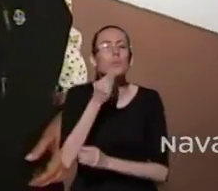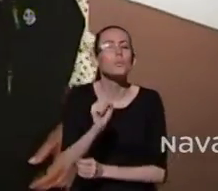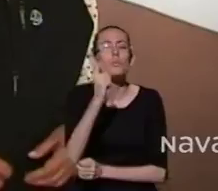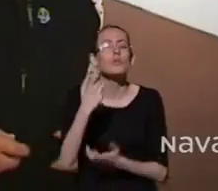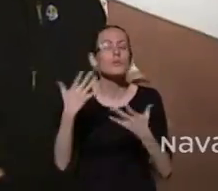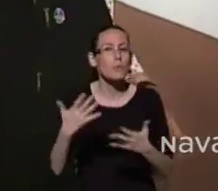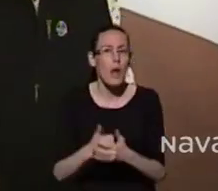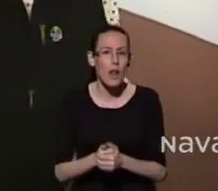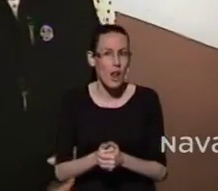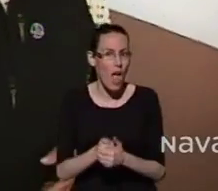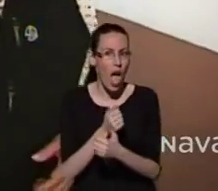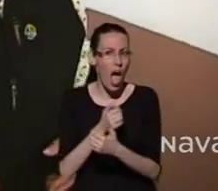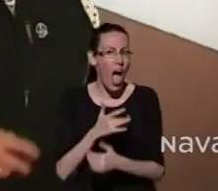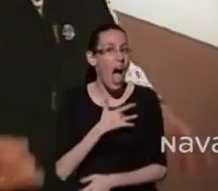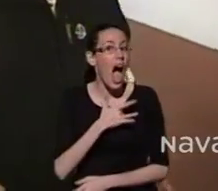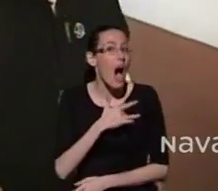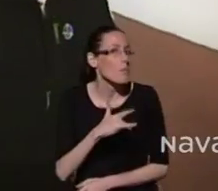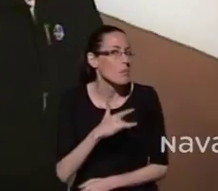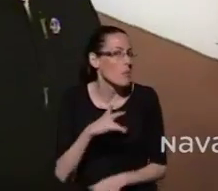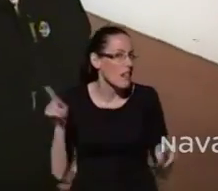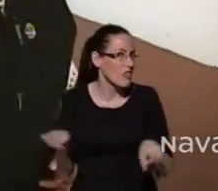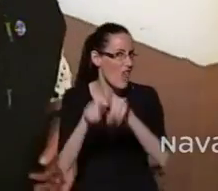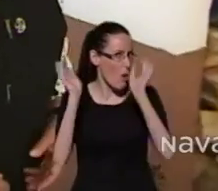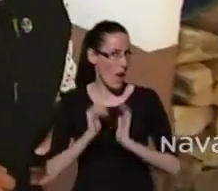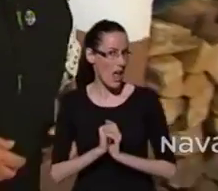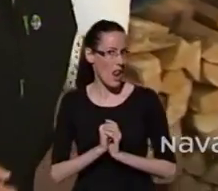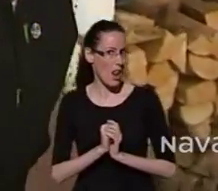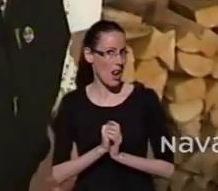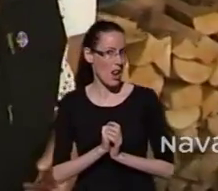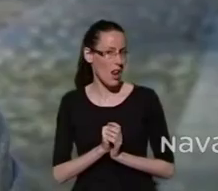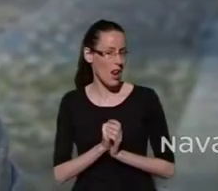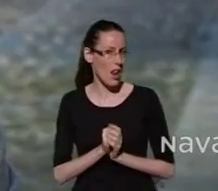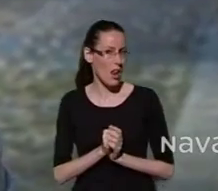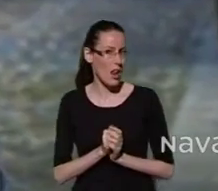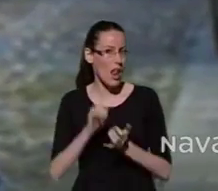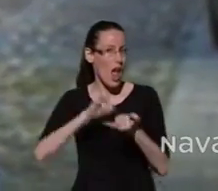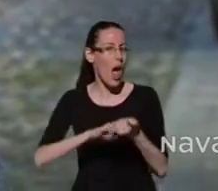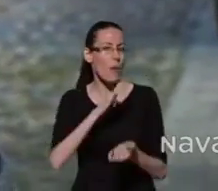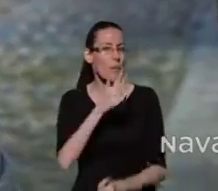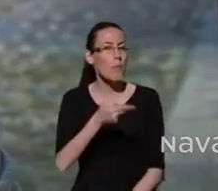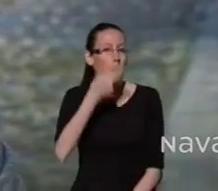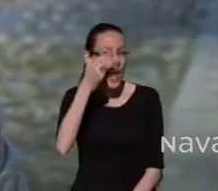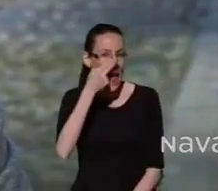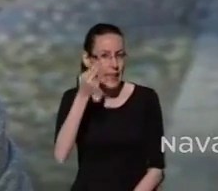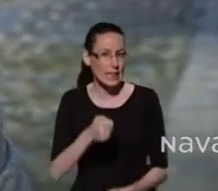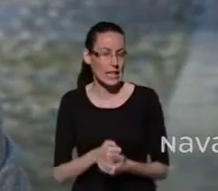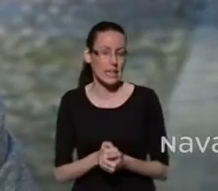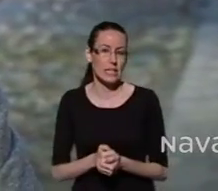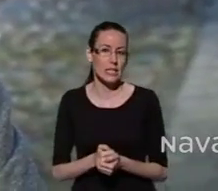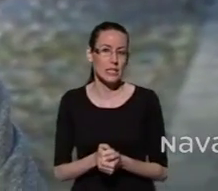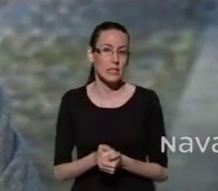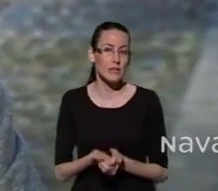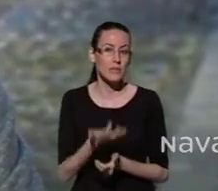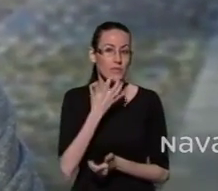quisiera, igual ellas mismas se casaban por... Cuando era de chale, el hombre o